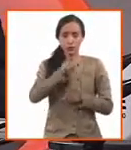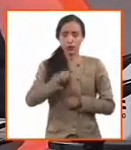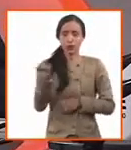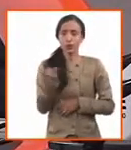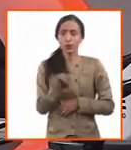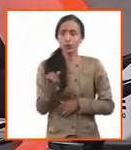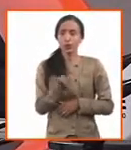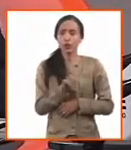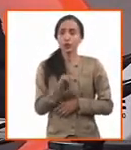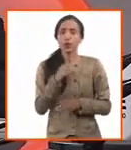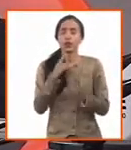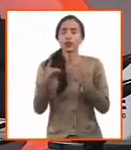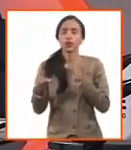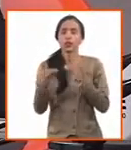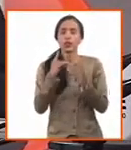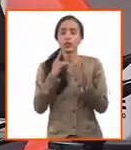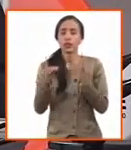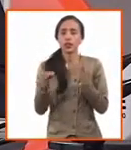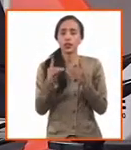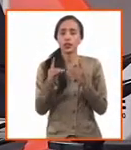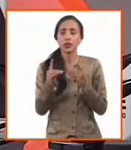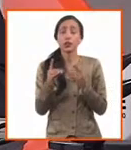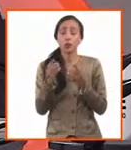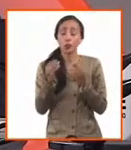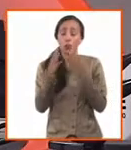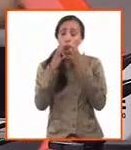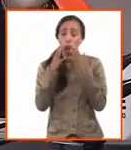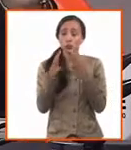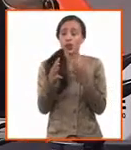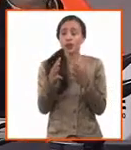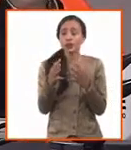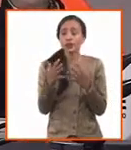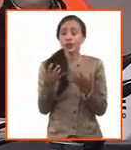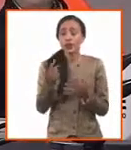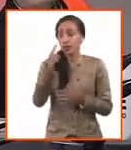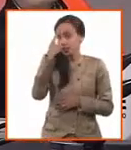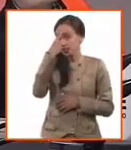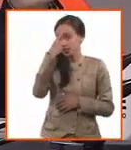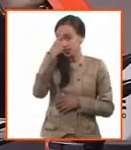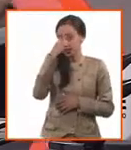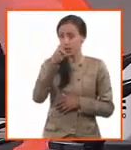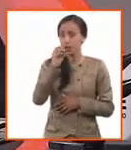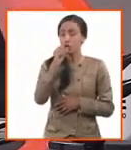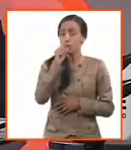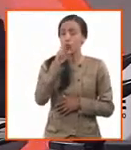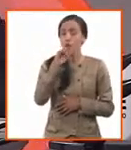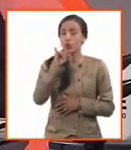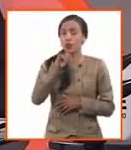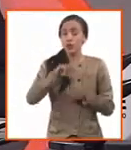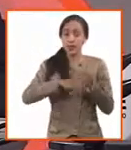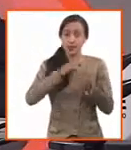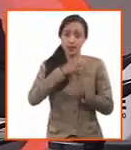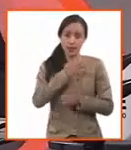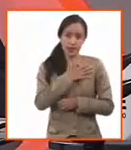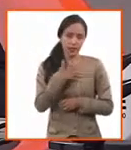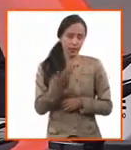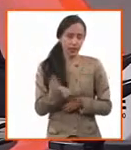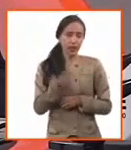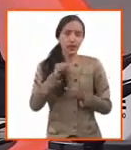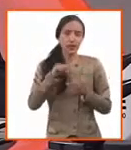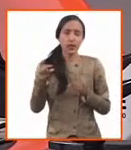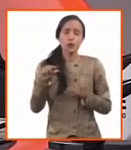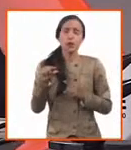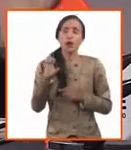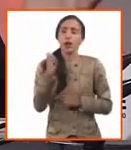hubo debate interesantísimo entre el Che y Carlos Rafael Rodríguez, por ejemplo, sobre temas económicos. Es